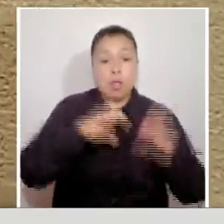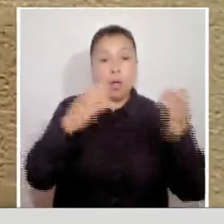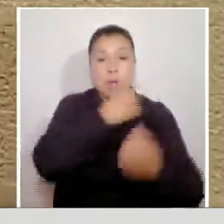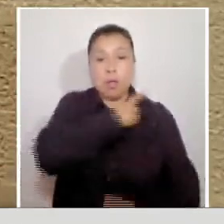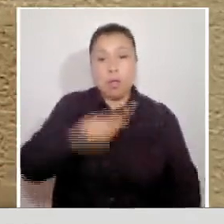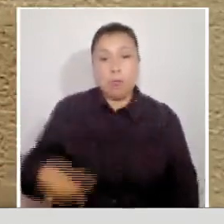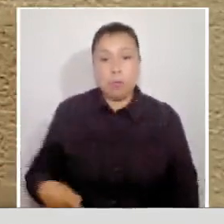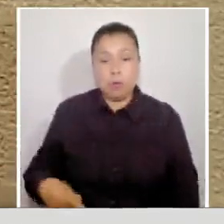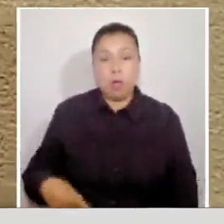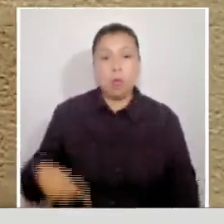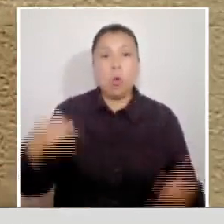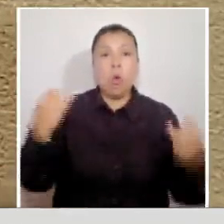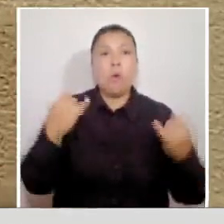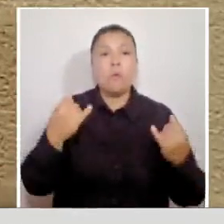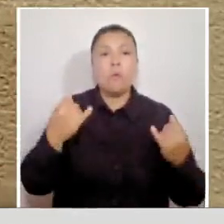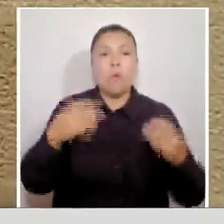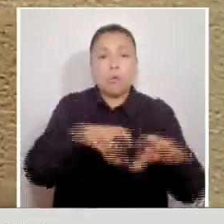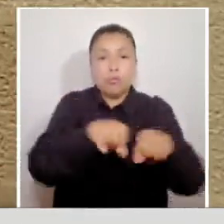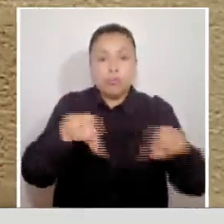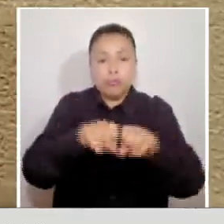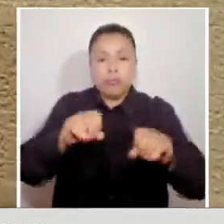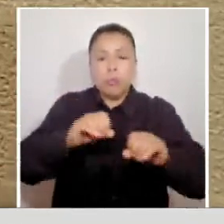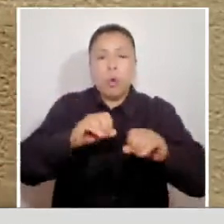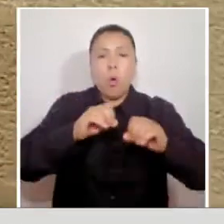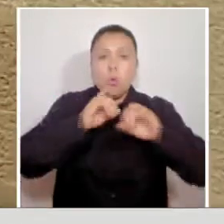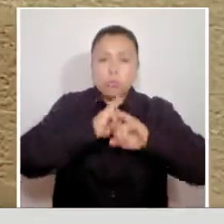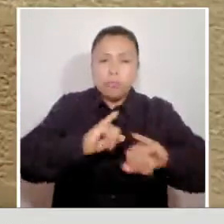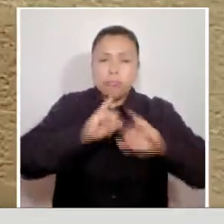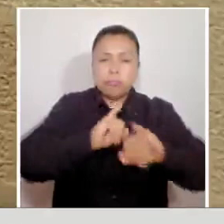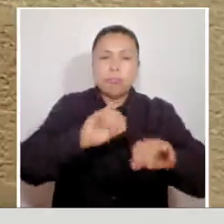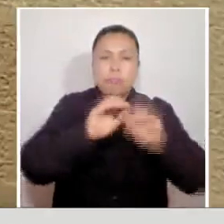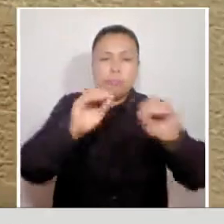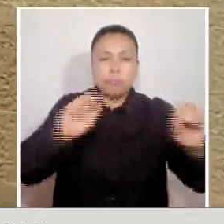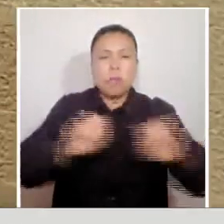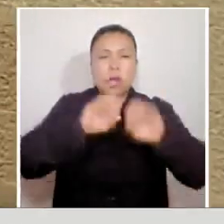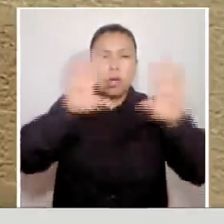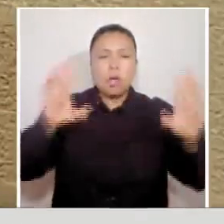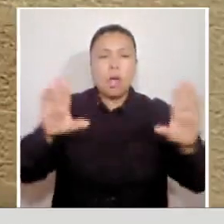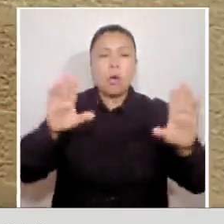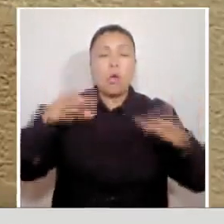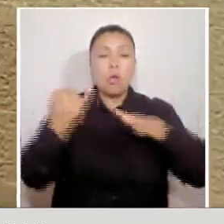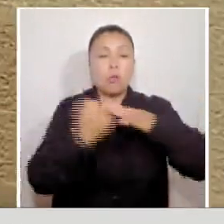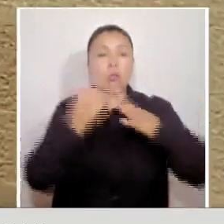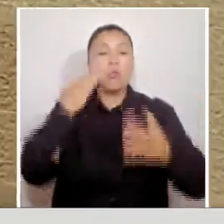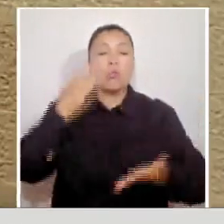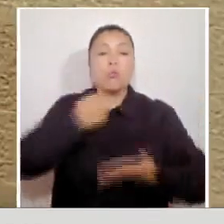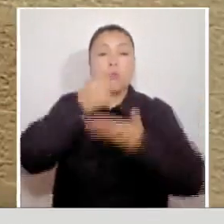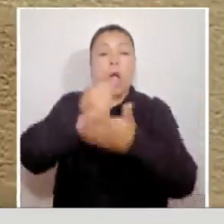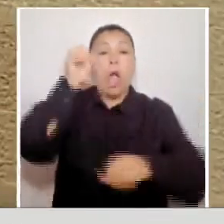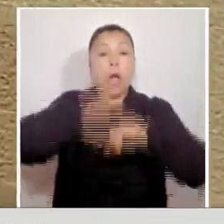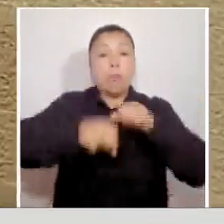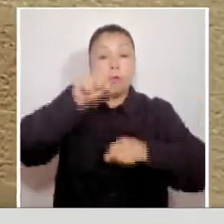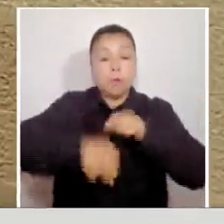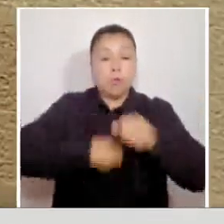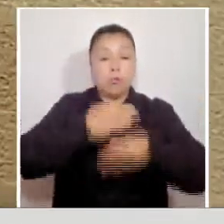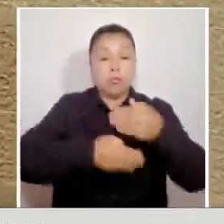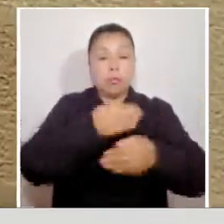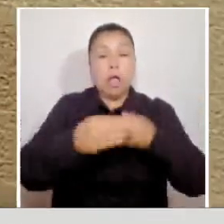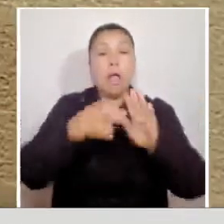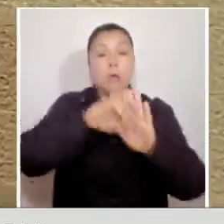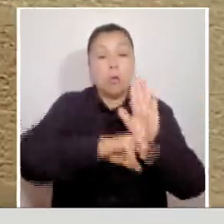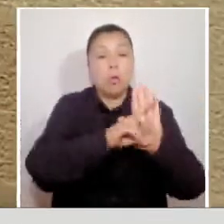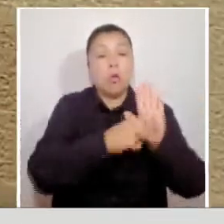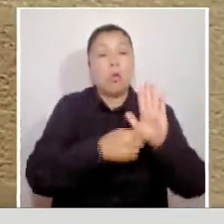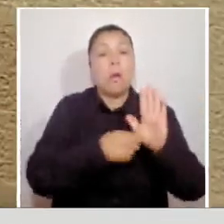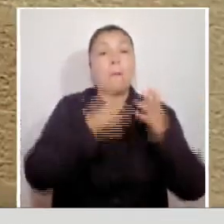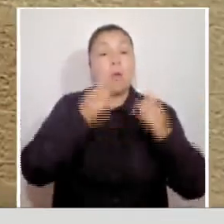de forma unida podamos enviar un mensaje claro de inclusión y solidaridad aprobando y avanzando en esta iniciativa podemos hacer